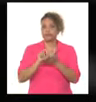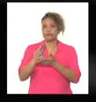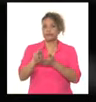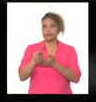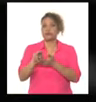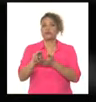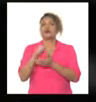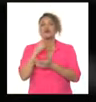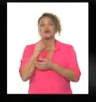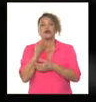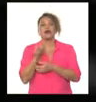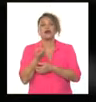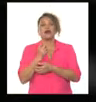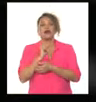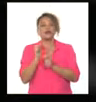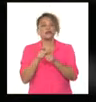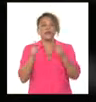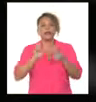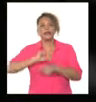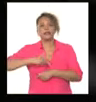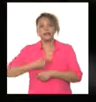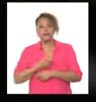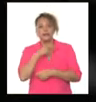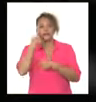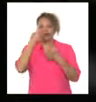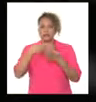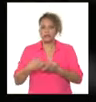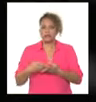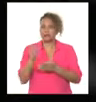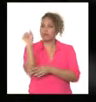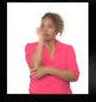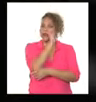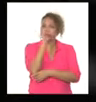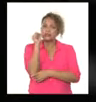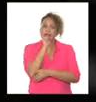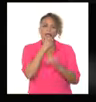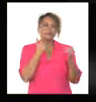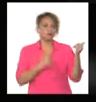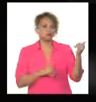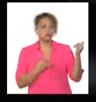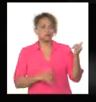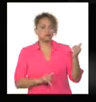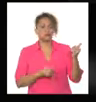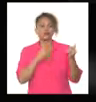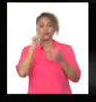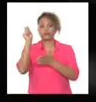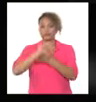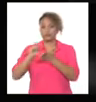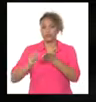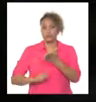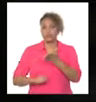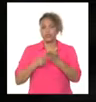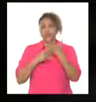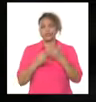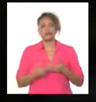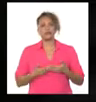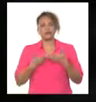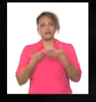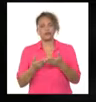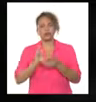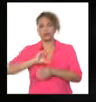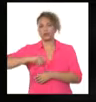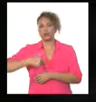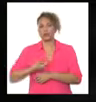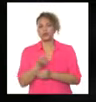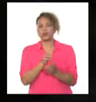una gran artista, la cantante, compositora y guitarrista Marta Valdés. Su consagración a la cultura y su compromiso